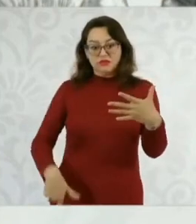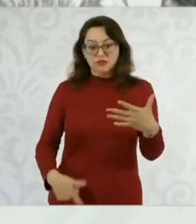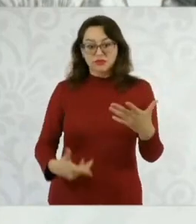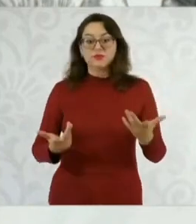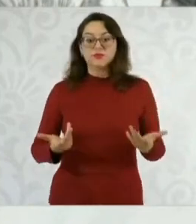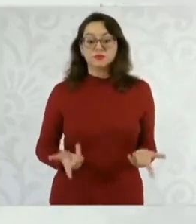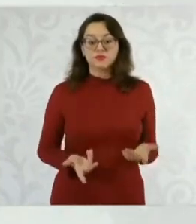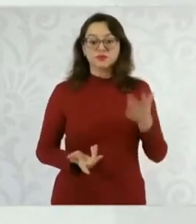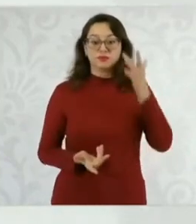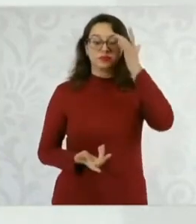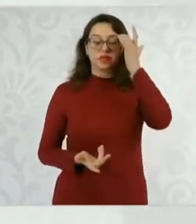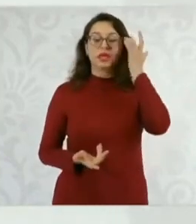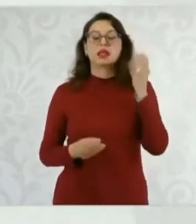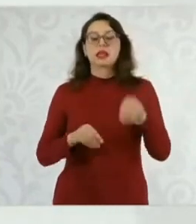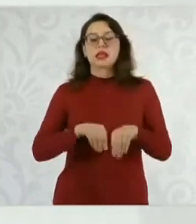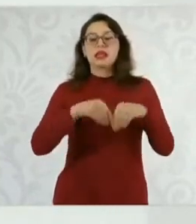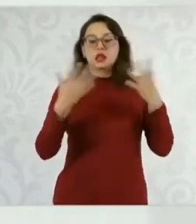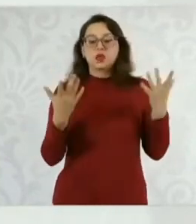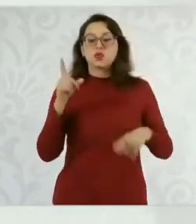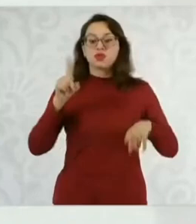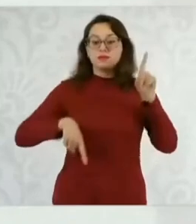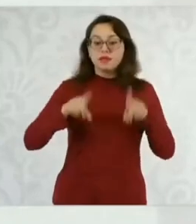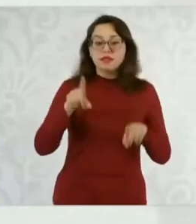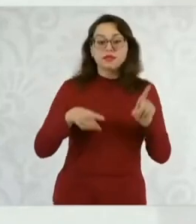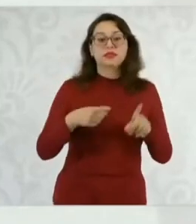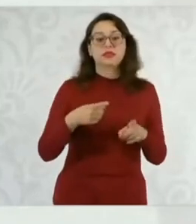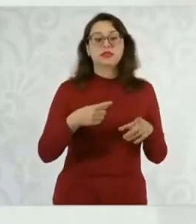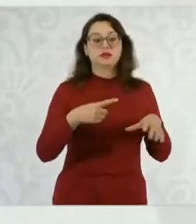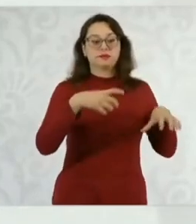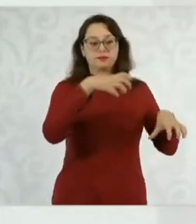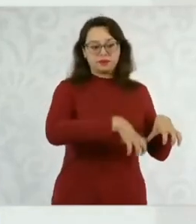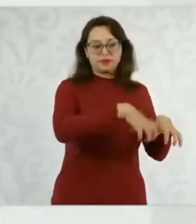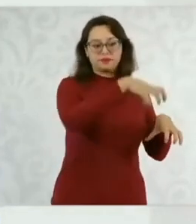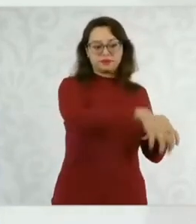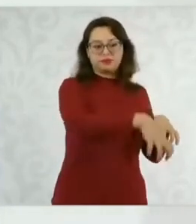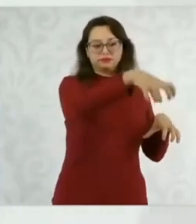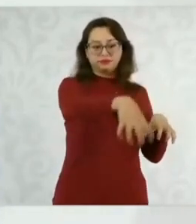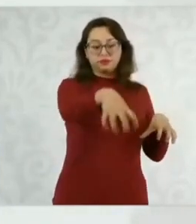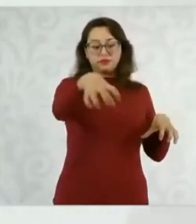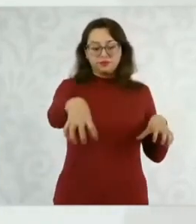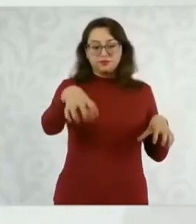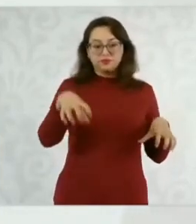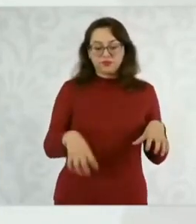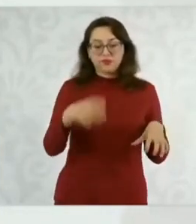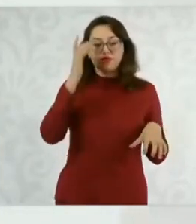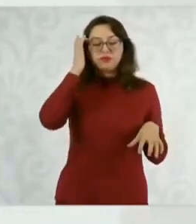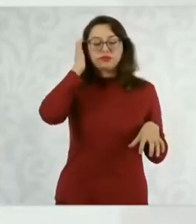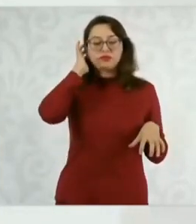obviamente están por zonas, porque es para cada circuito judicial,